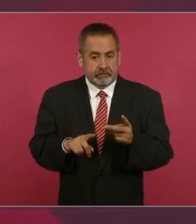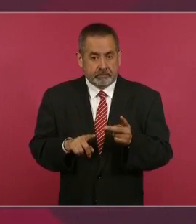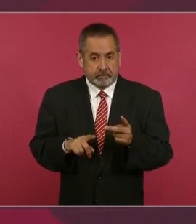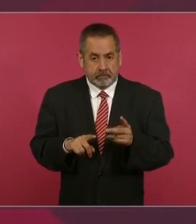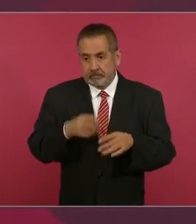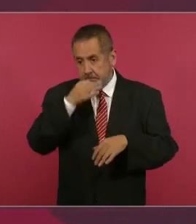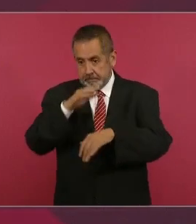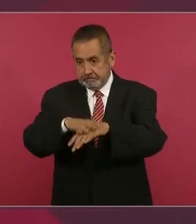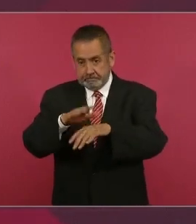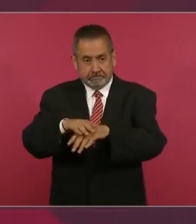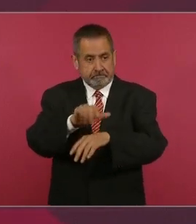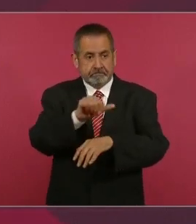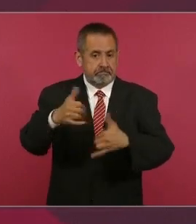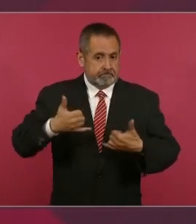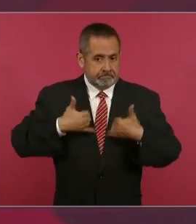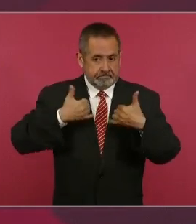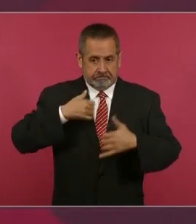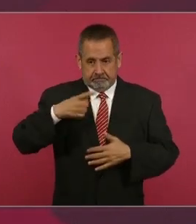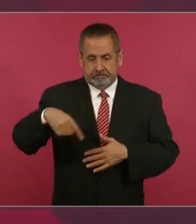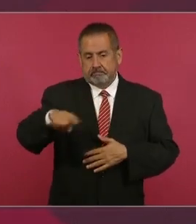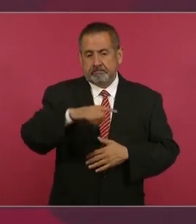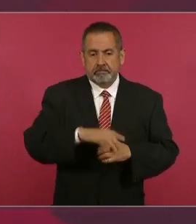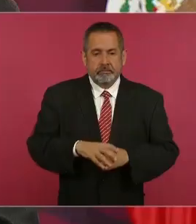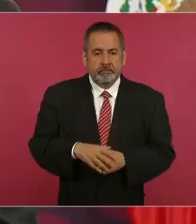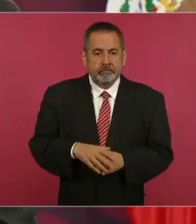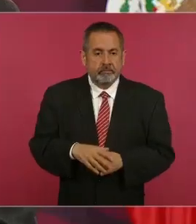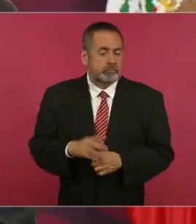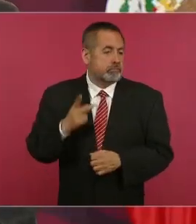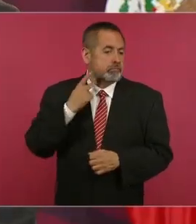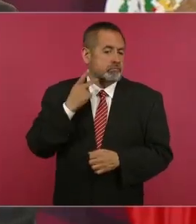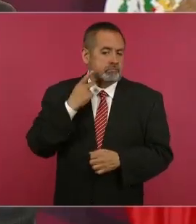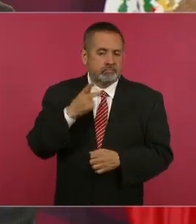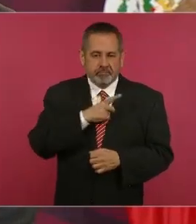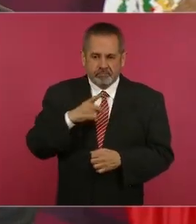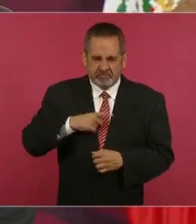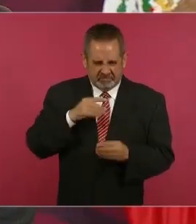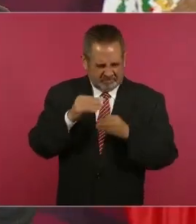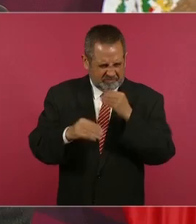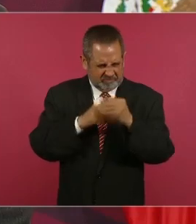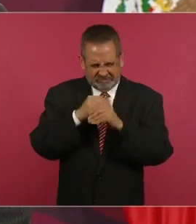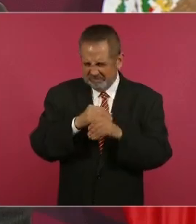eso para los jóvenes, no debe uno pelearse